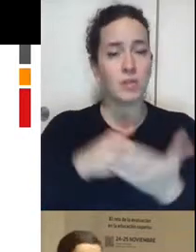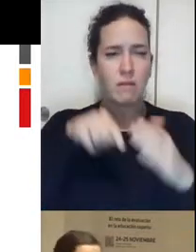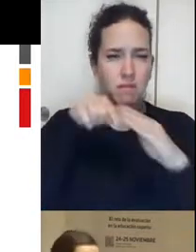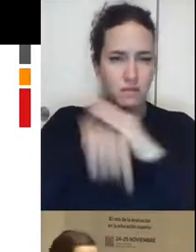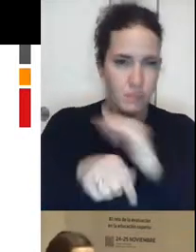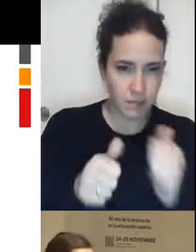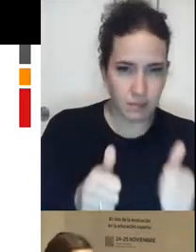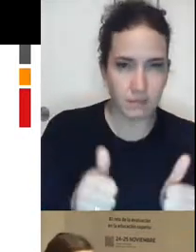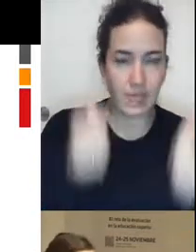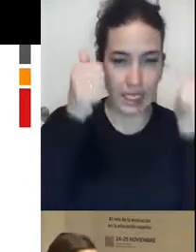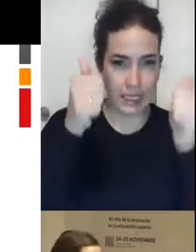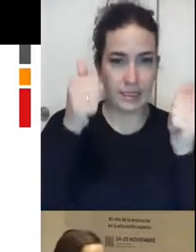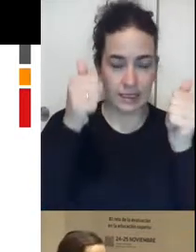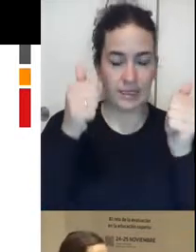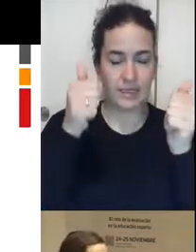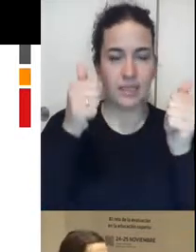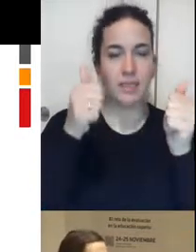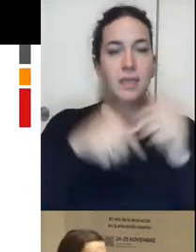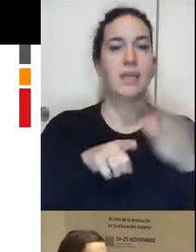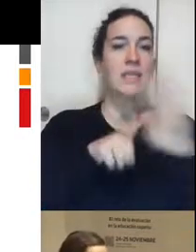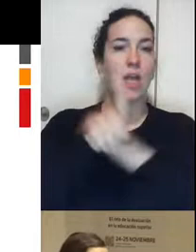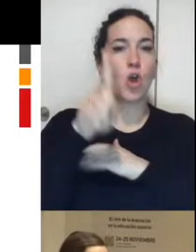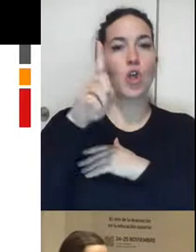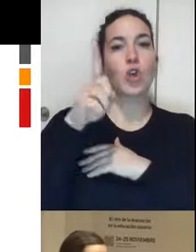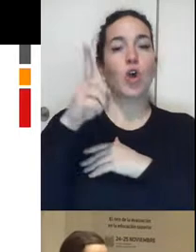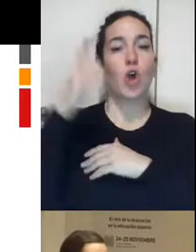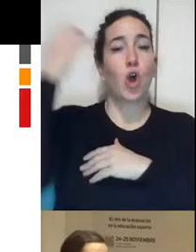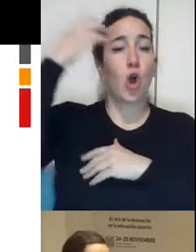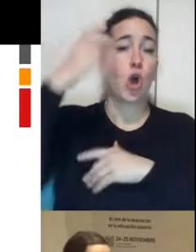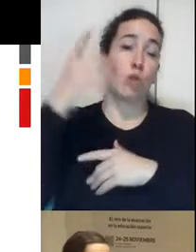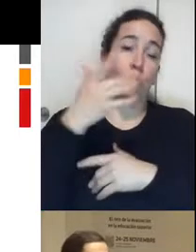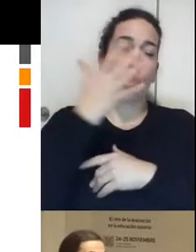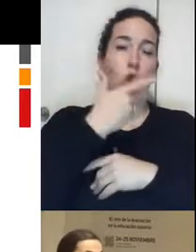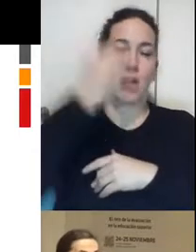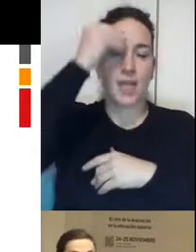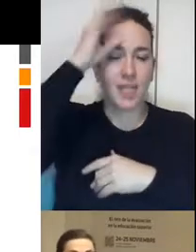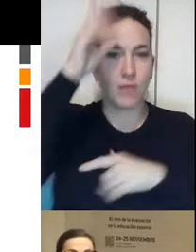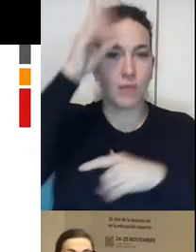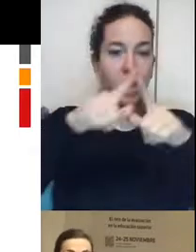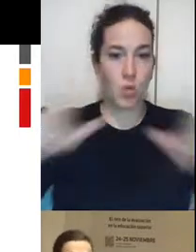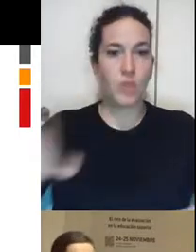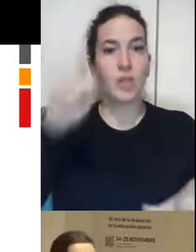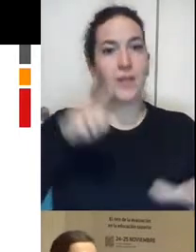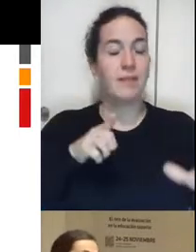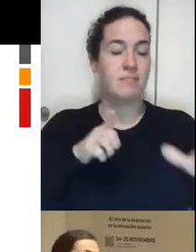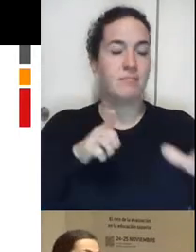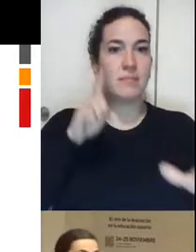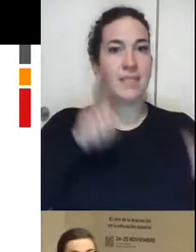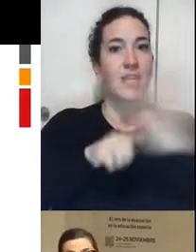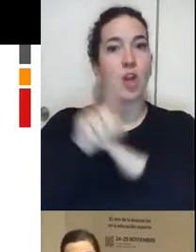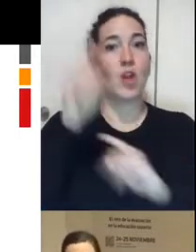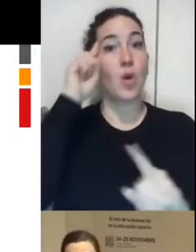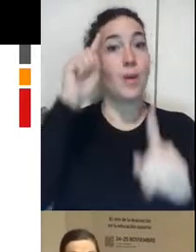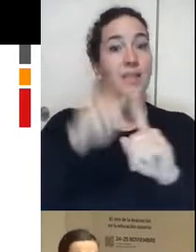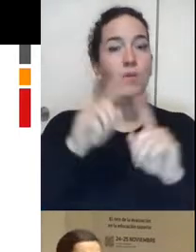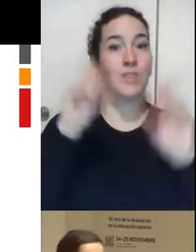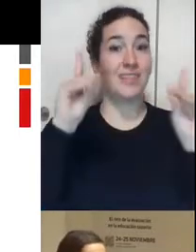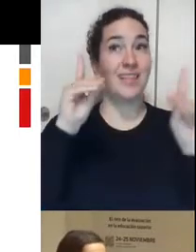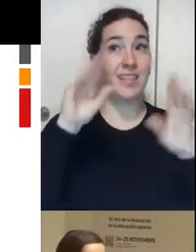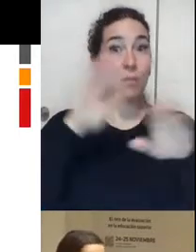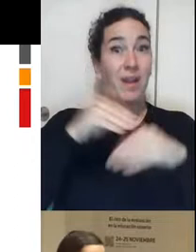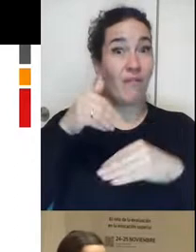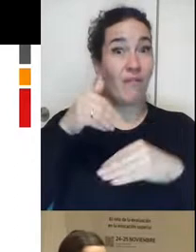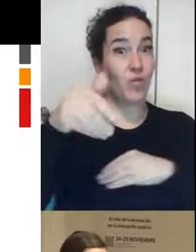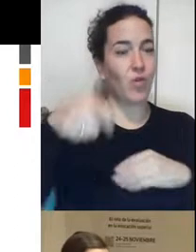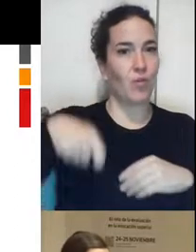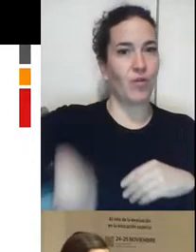de la asignatura de desarrollo cognitivo y lingüístico, desarrollar los contenidos didácticos que podrían ser empleados en su futura labor docente